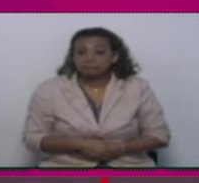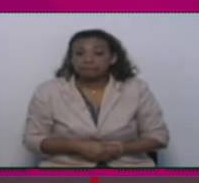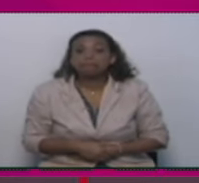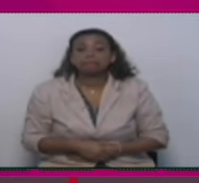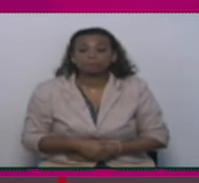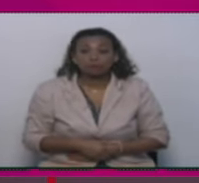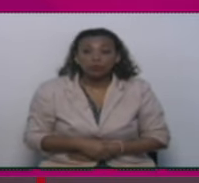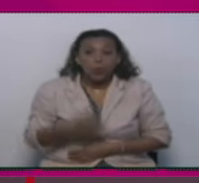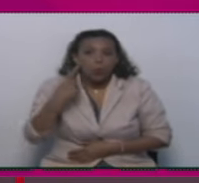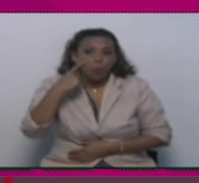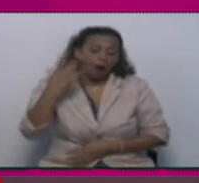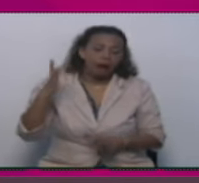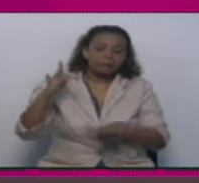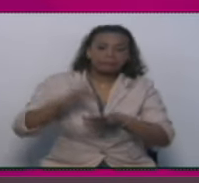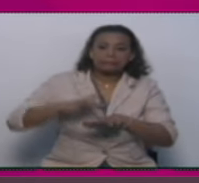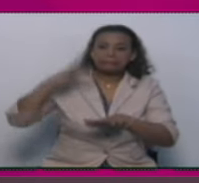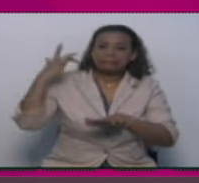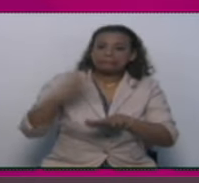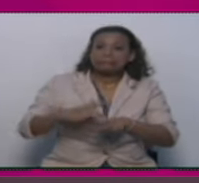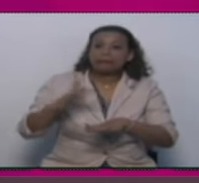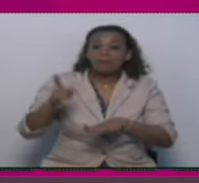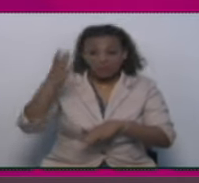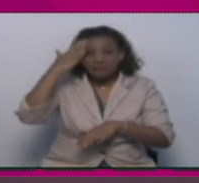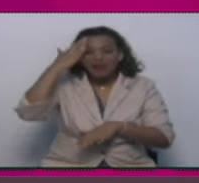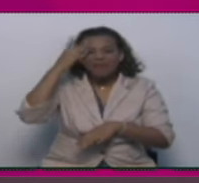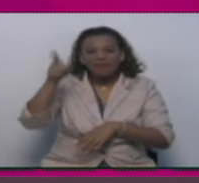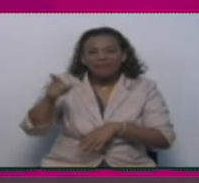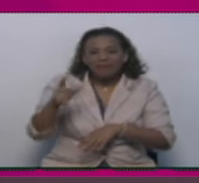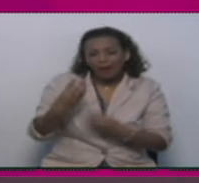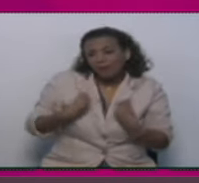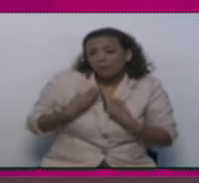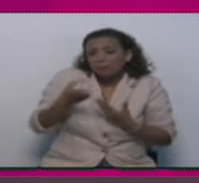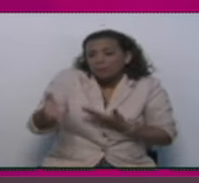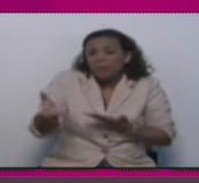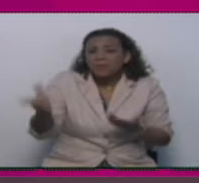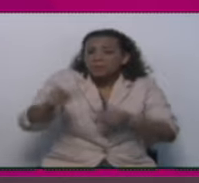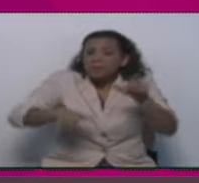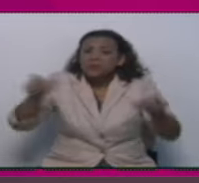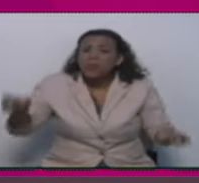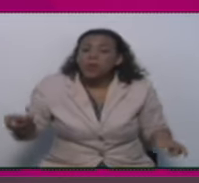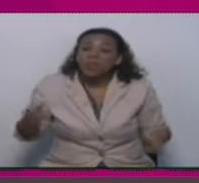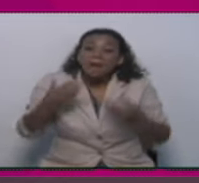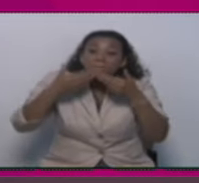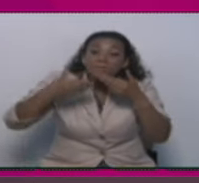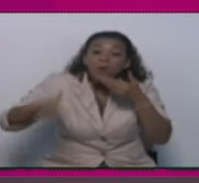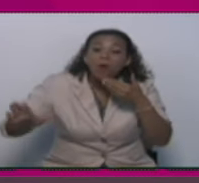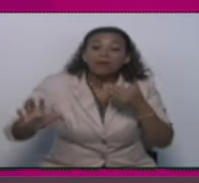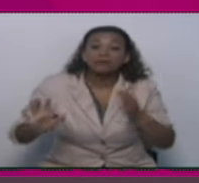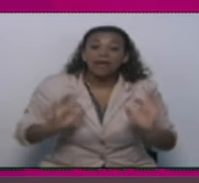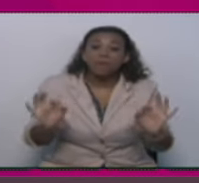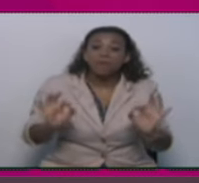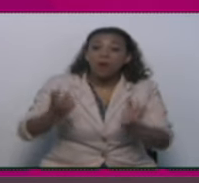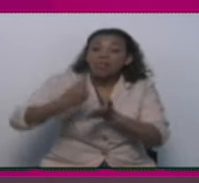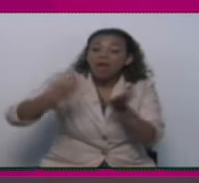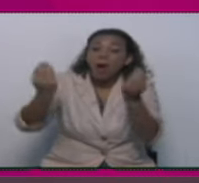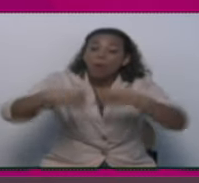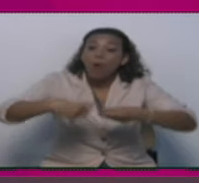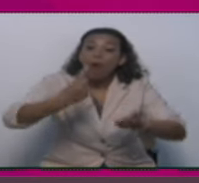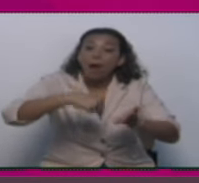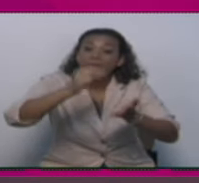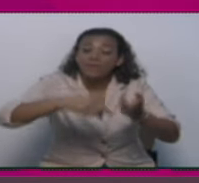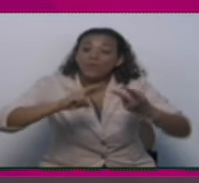Con el agravante de que sabían que estaban próximos a horas de firmar un acuerdo de